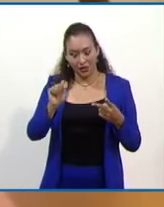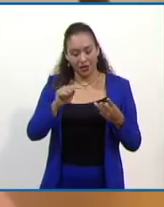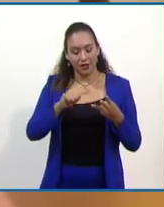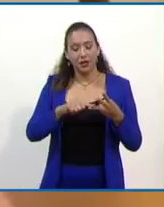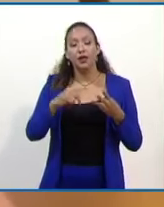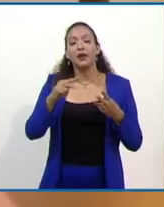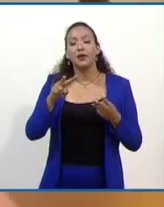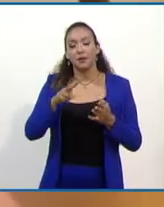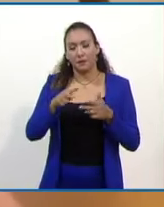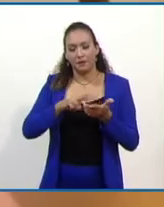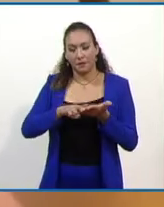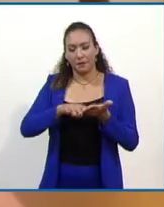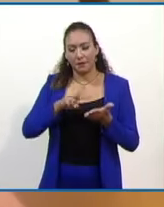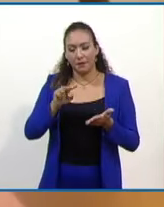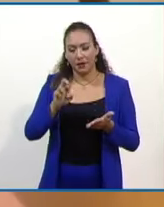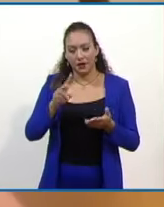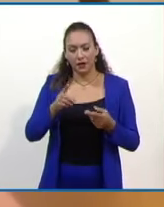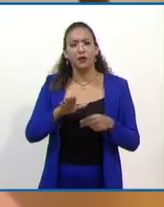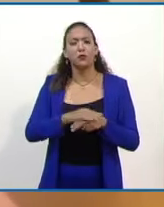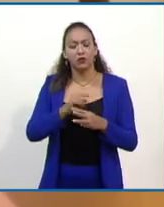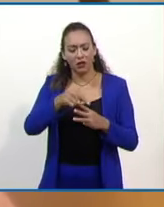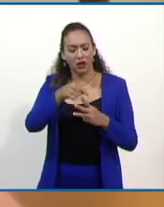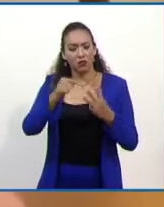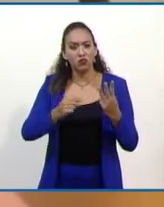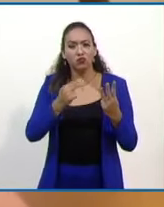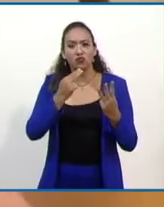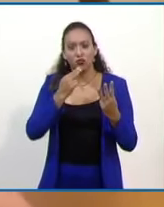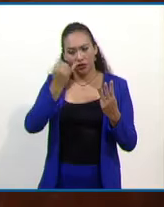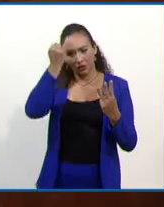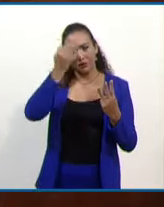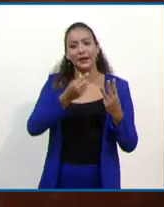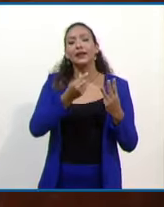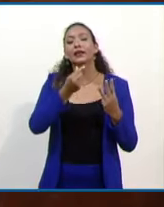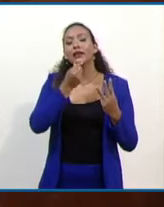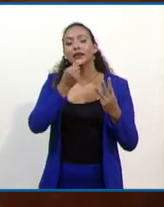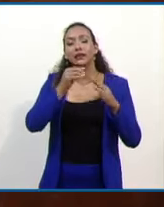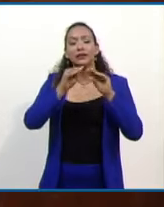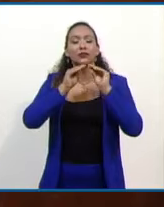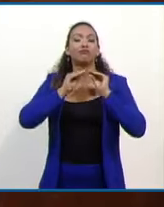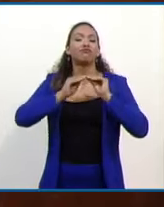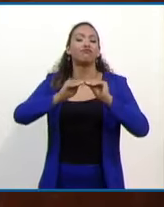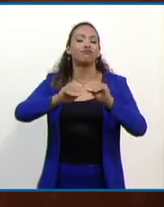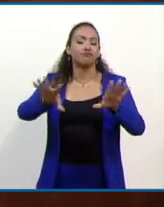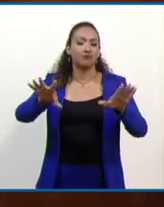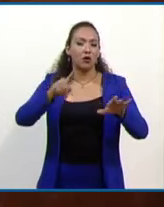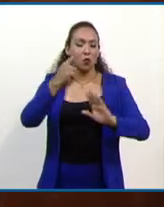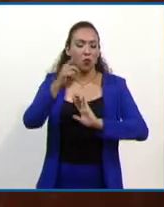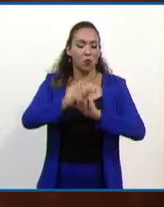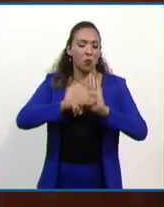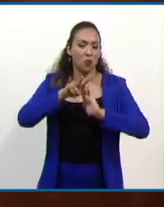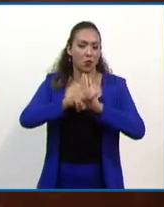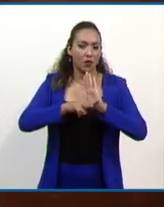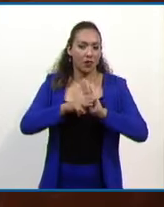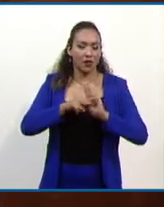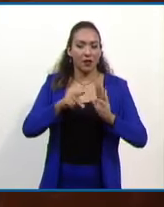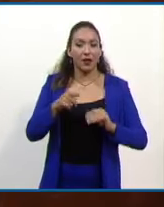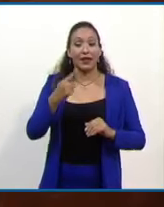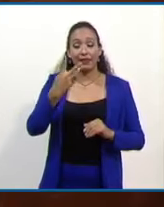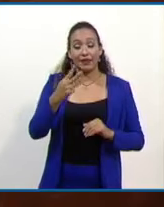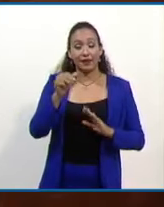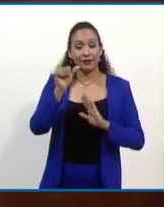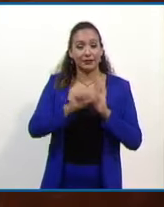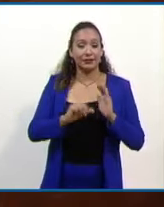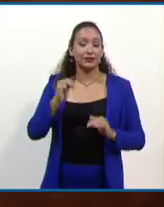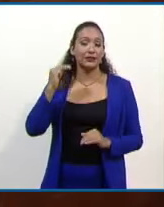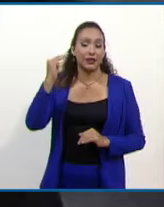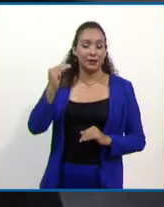difundir propaganda electoral que vulneró el interés superior de la niñez con una publicación de un video en X el 3 de marzo pasado.